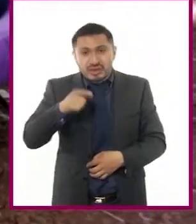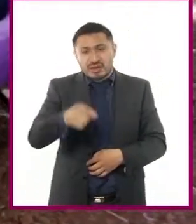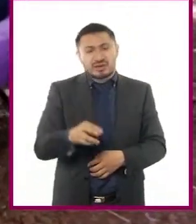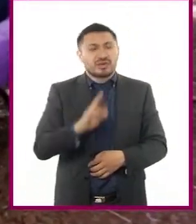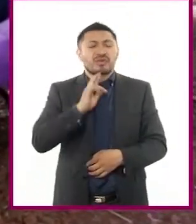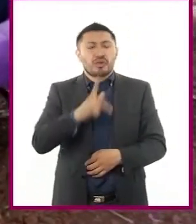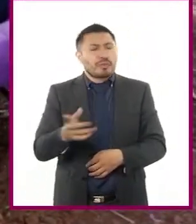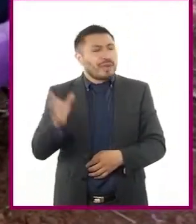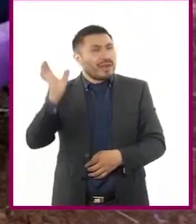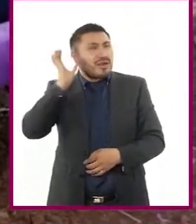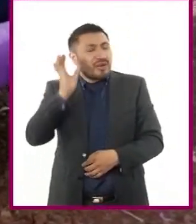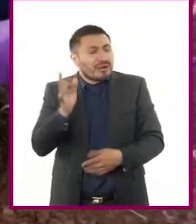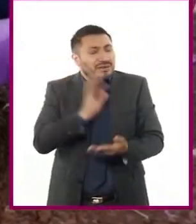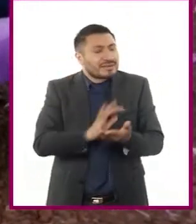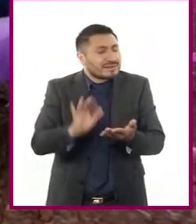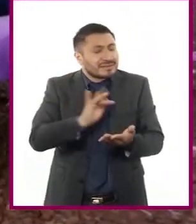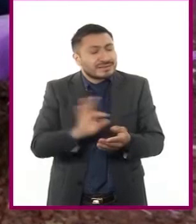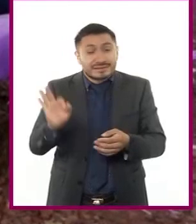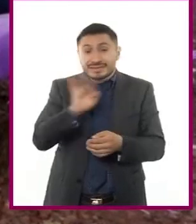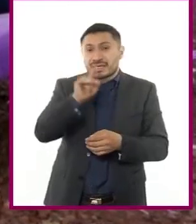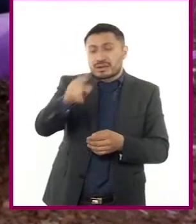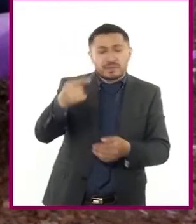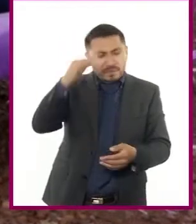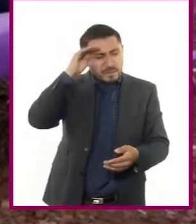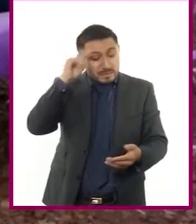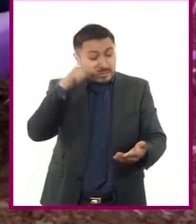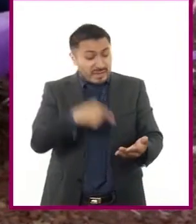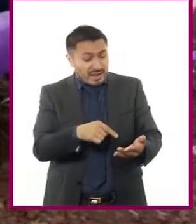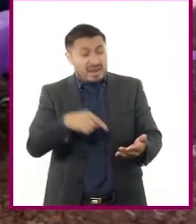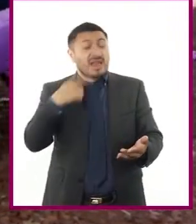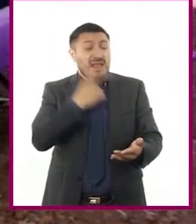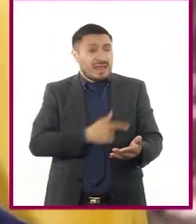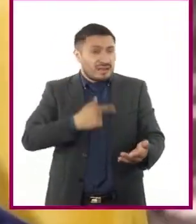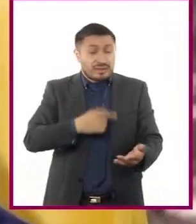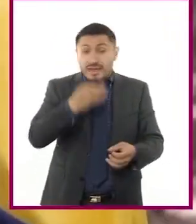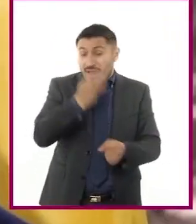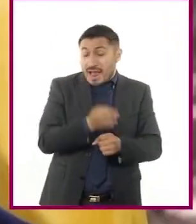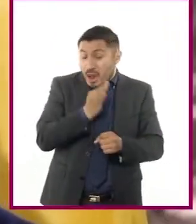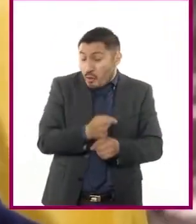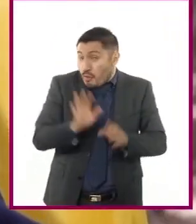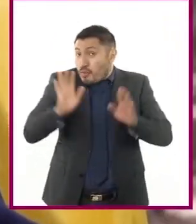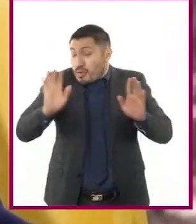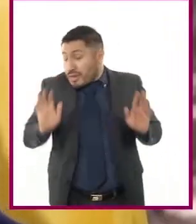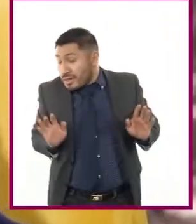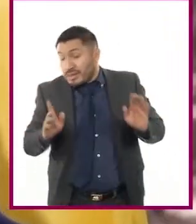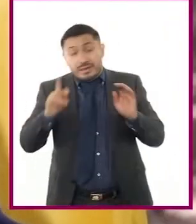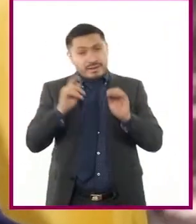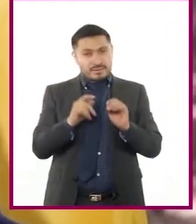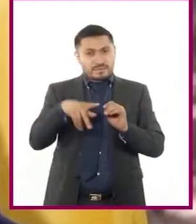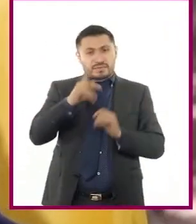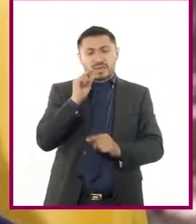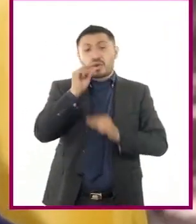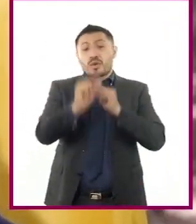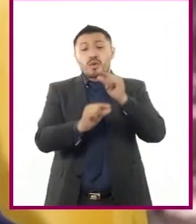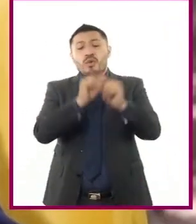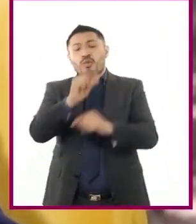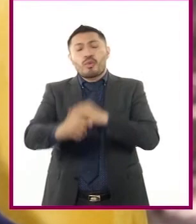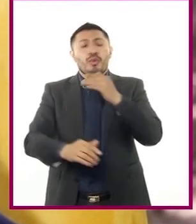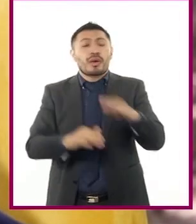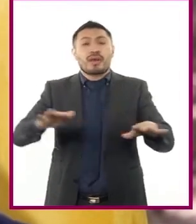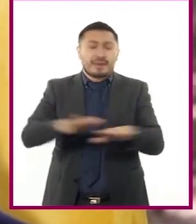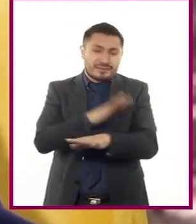oído. Porque si uno dice, este poema, pues este me puede gustar a mí ahora. Como te decía al principio, cambian mis gustos con el